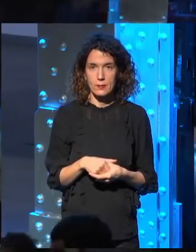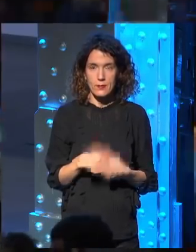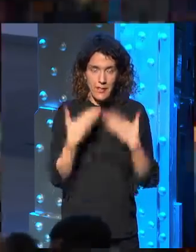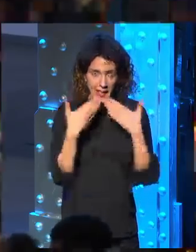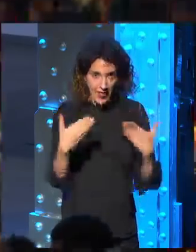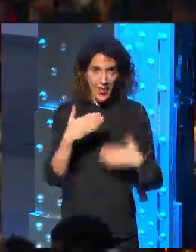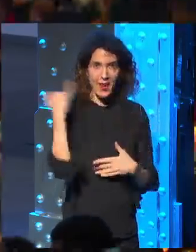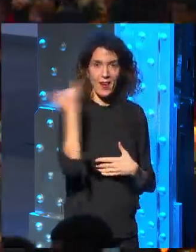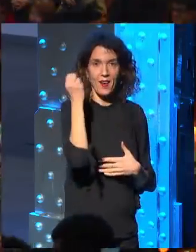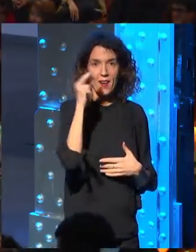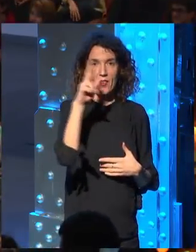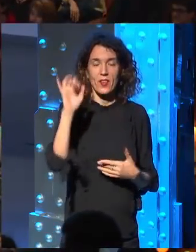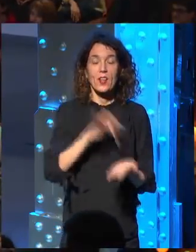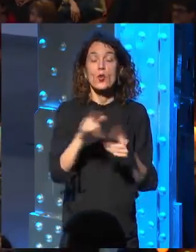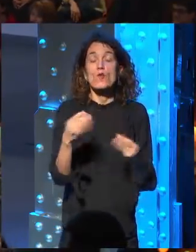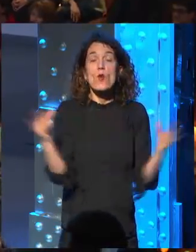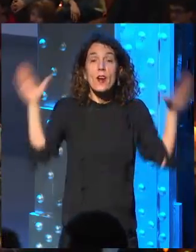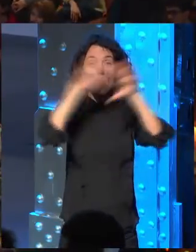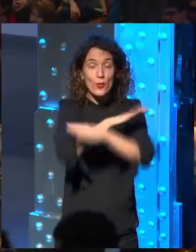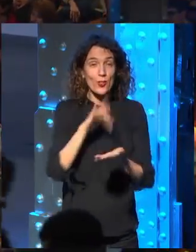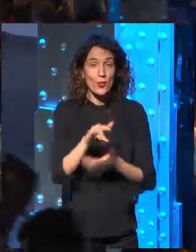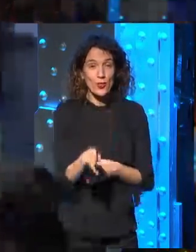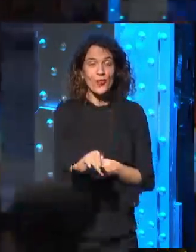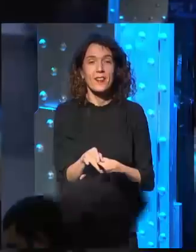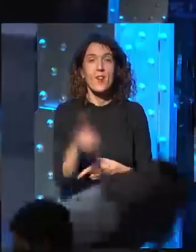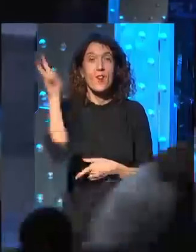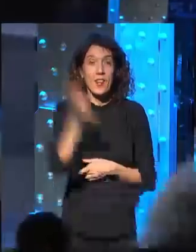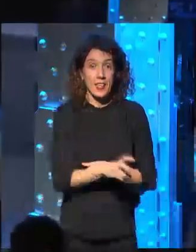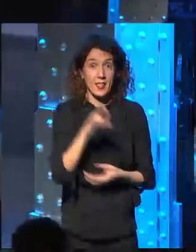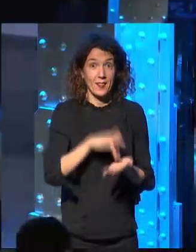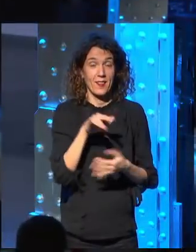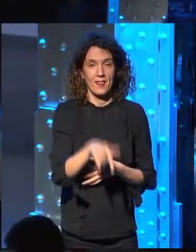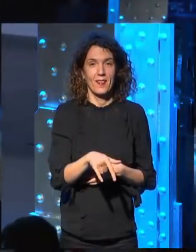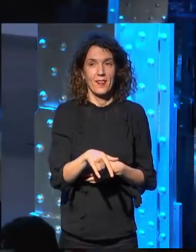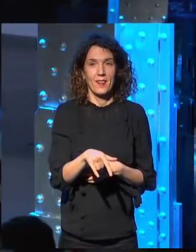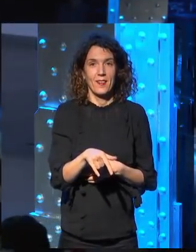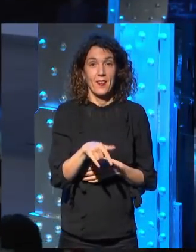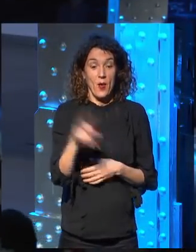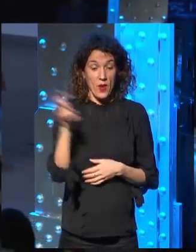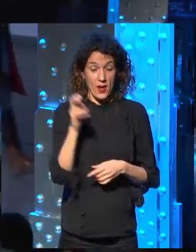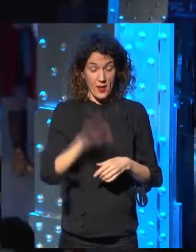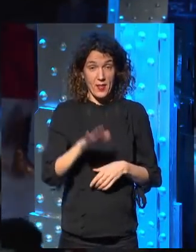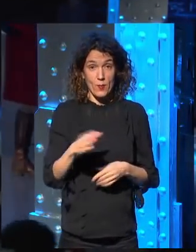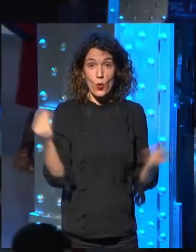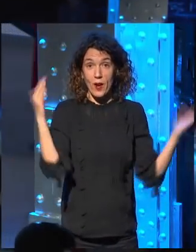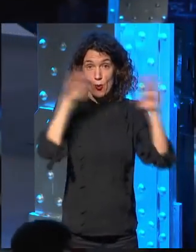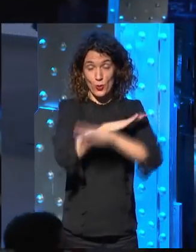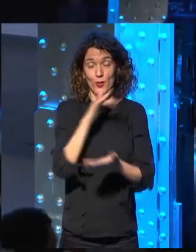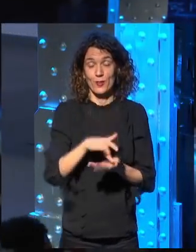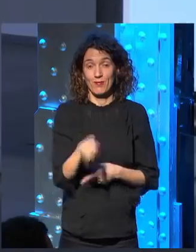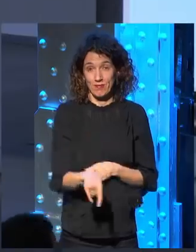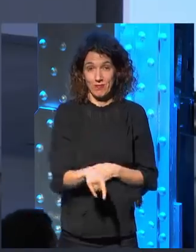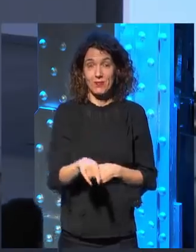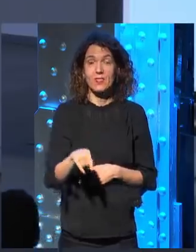Gracias, Javier. Muy buenas noches por venir todos hoy aquí. Buenas noches en nombre